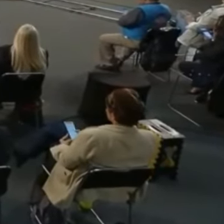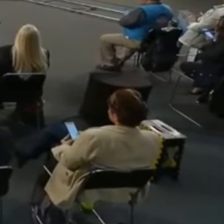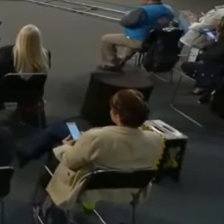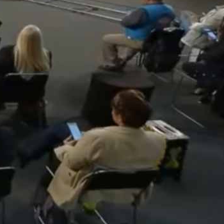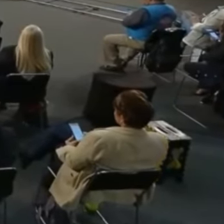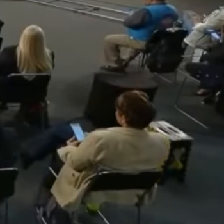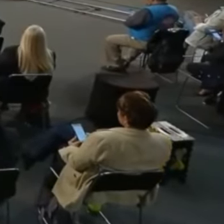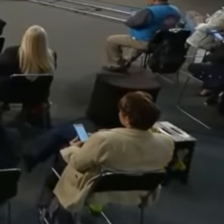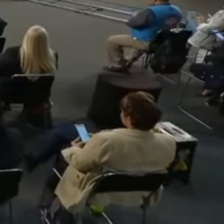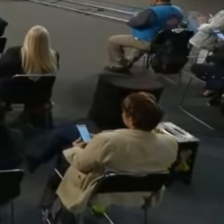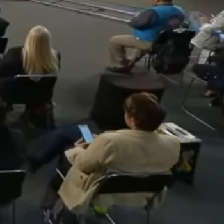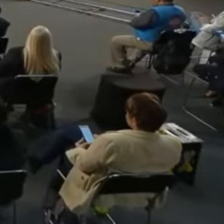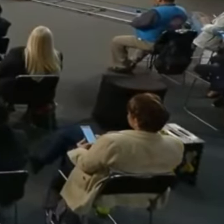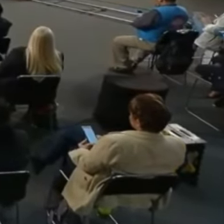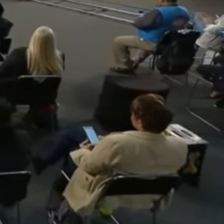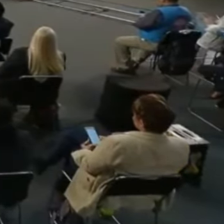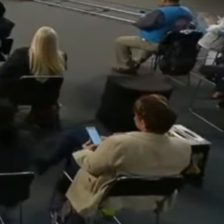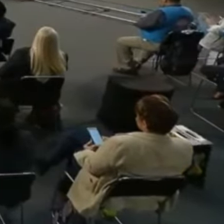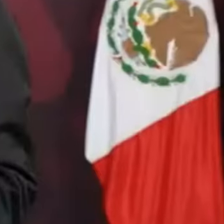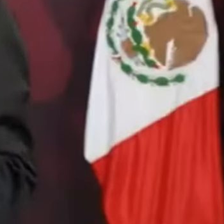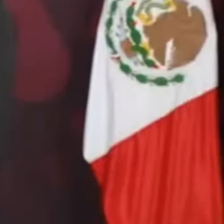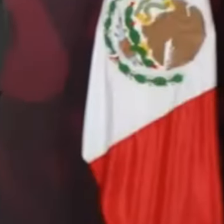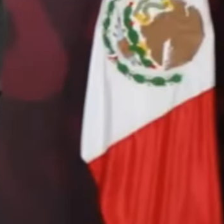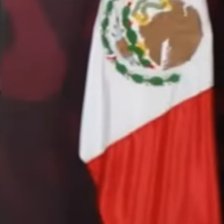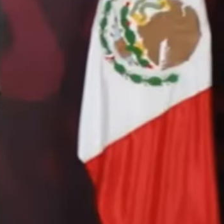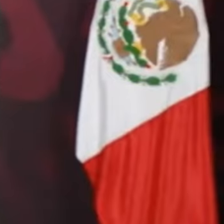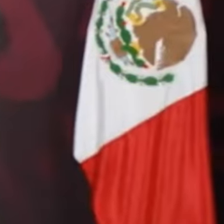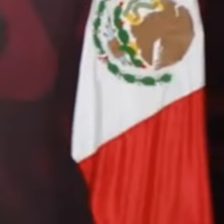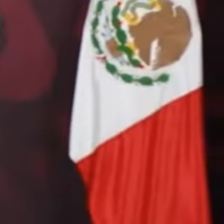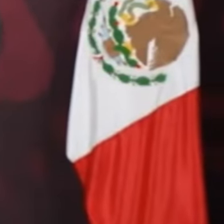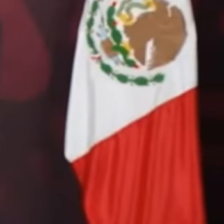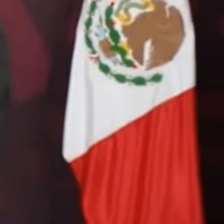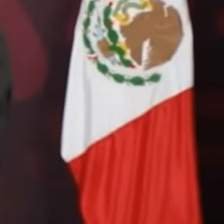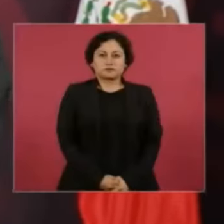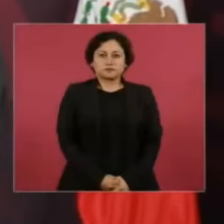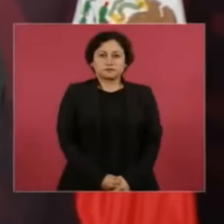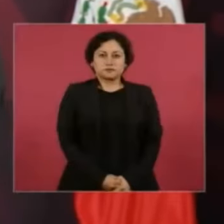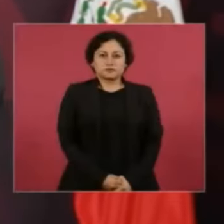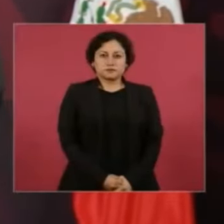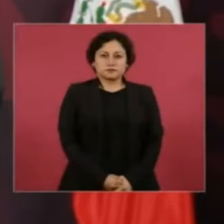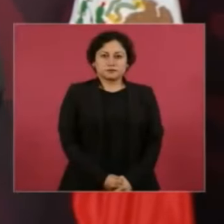especialistas que son robots pu todo eso cuesta